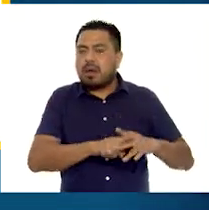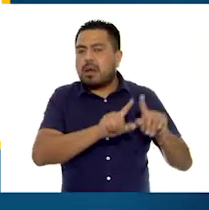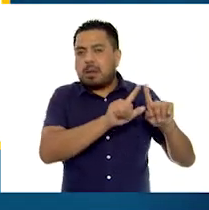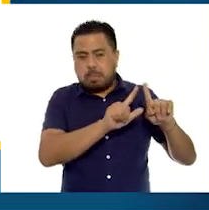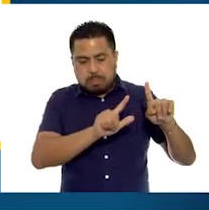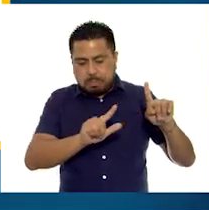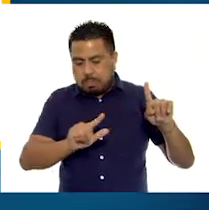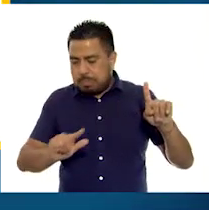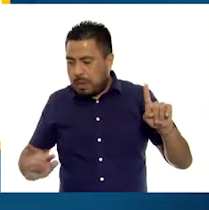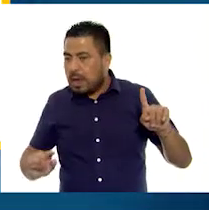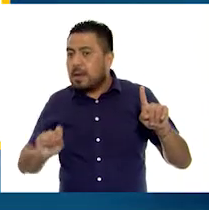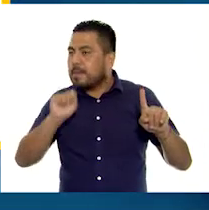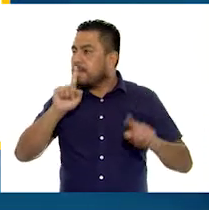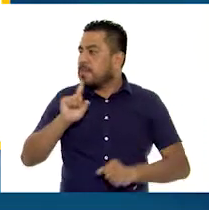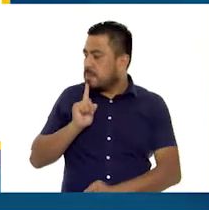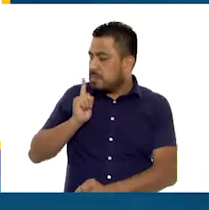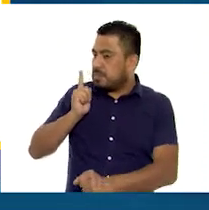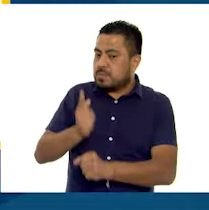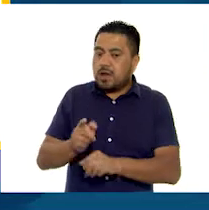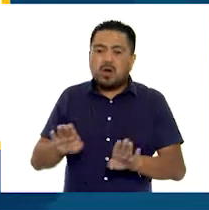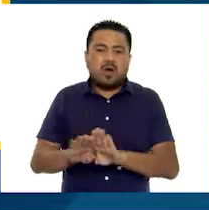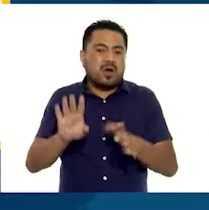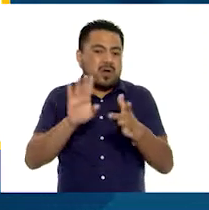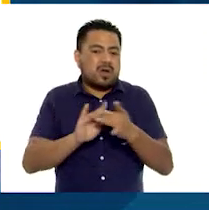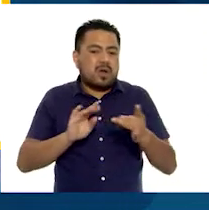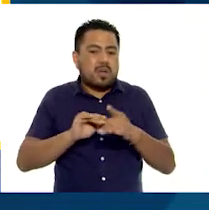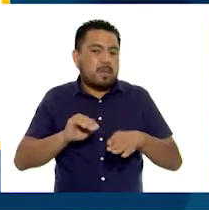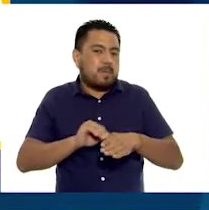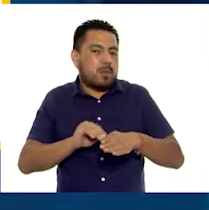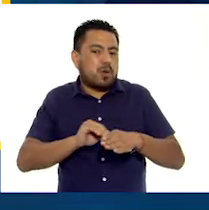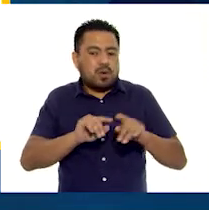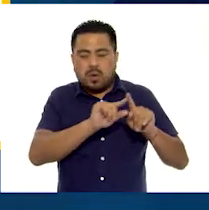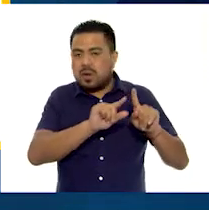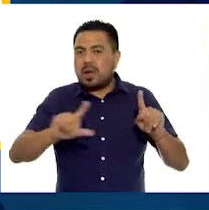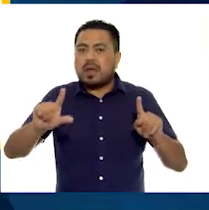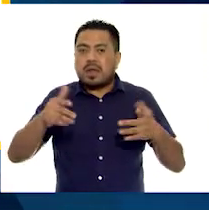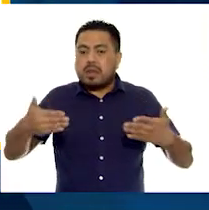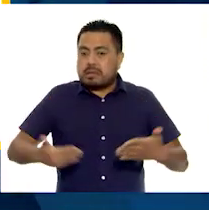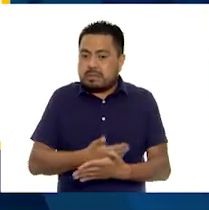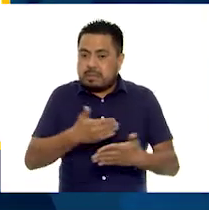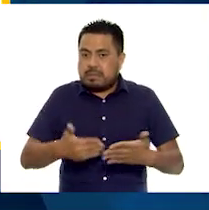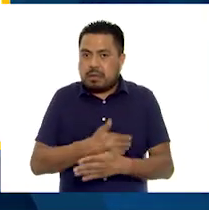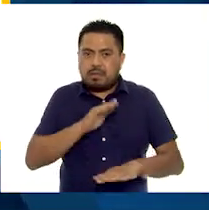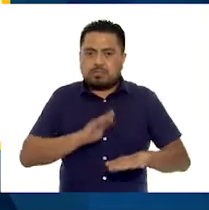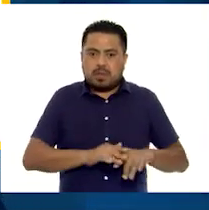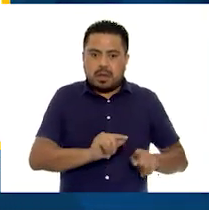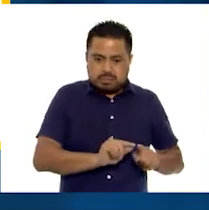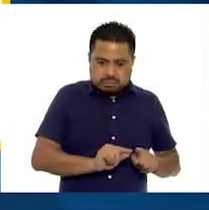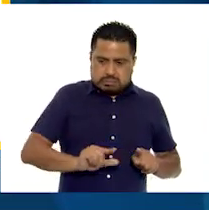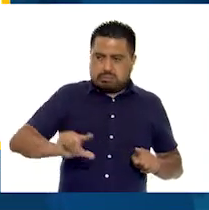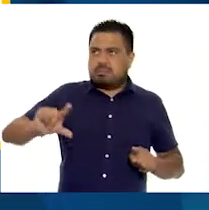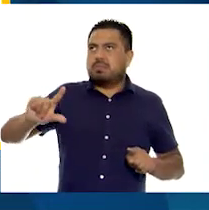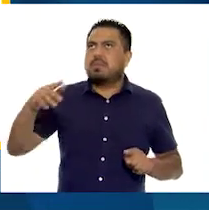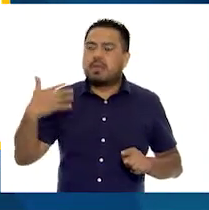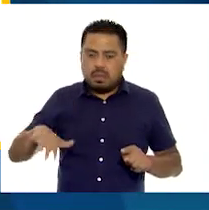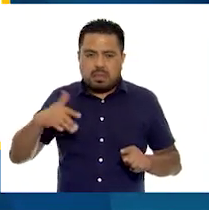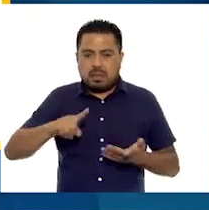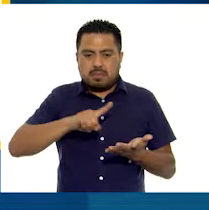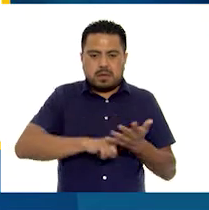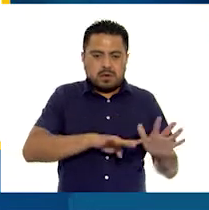y también podemos observar que como indica la línea morada la tasa de natalidad aumentó considerablemente de